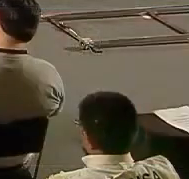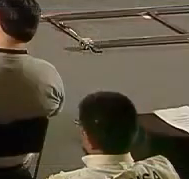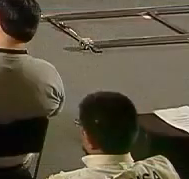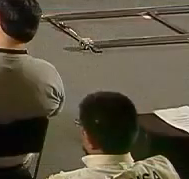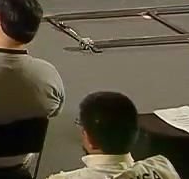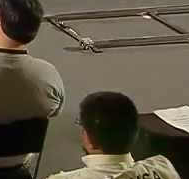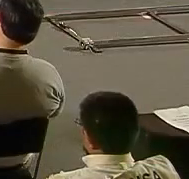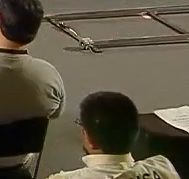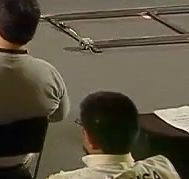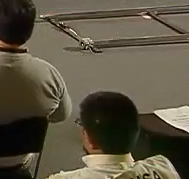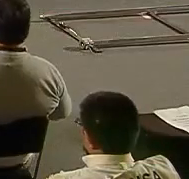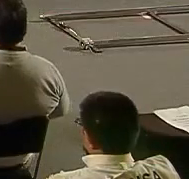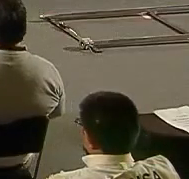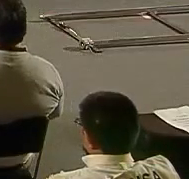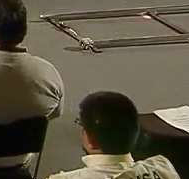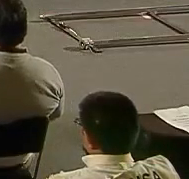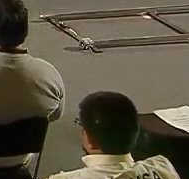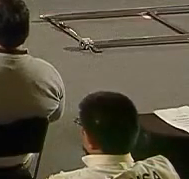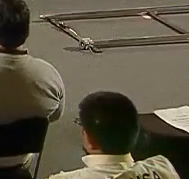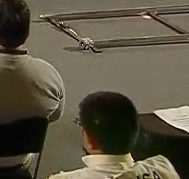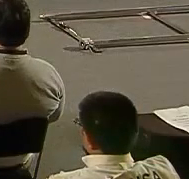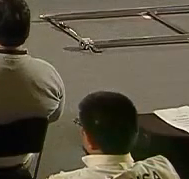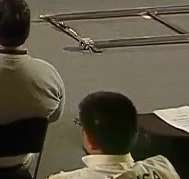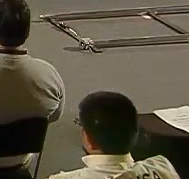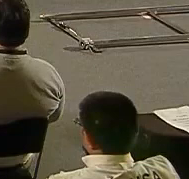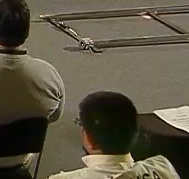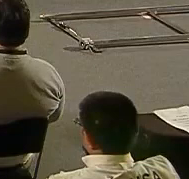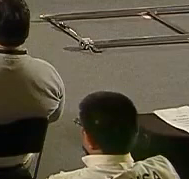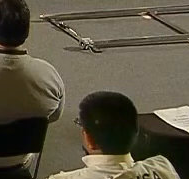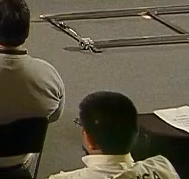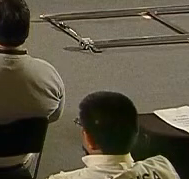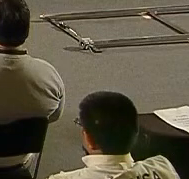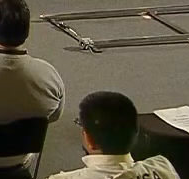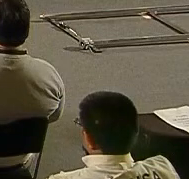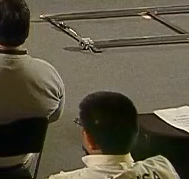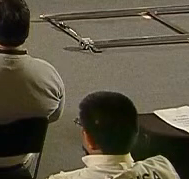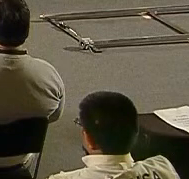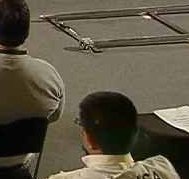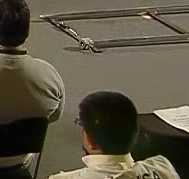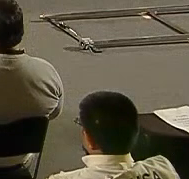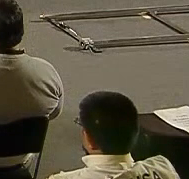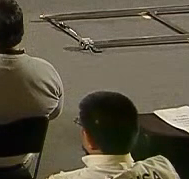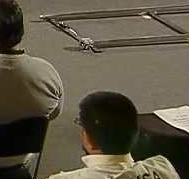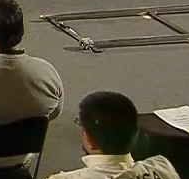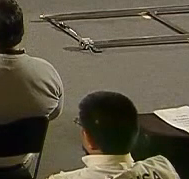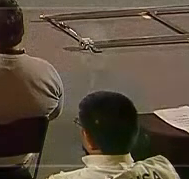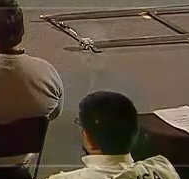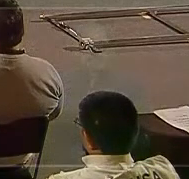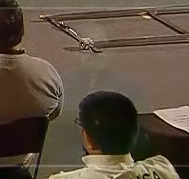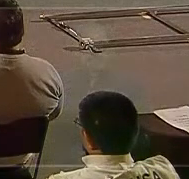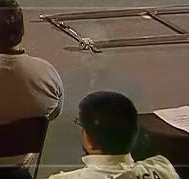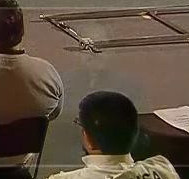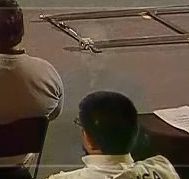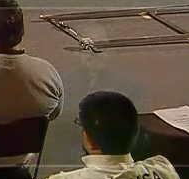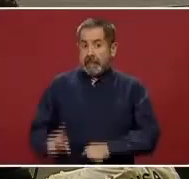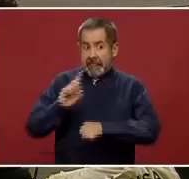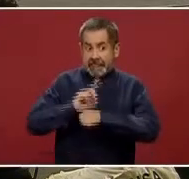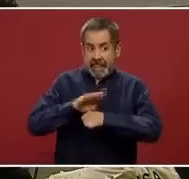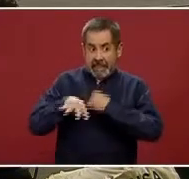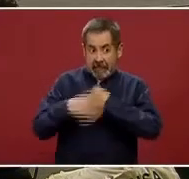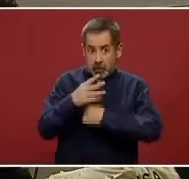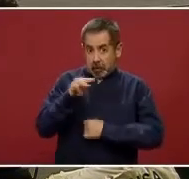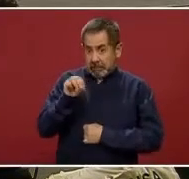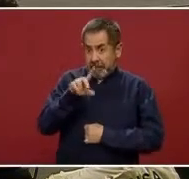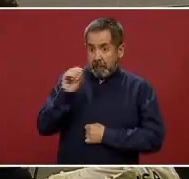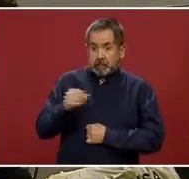y decidimos aprovecharlo. Y en esta misma sala, el 14 de marzo, anunciamos la Jornada Nacional